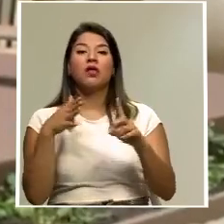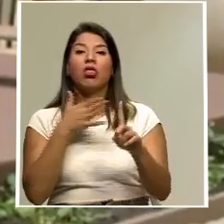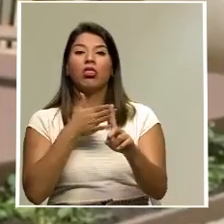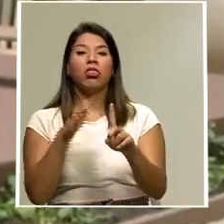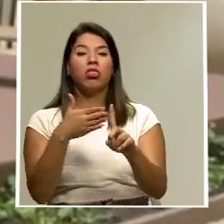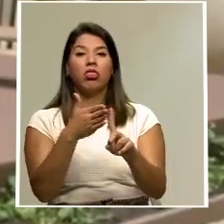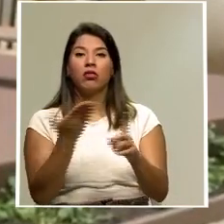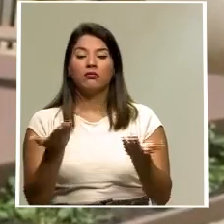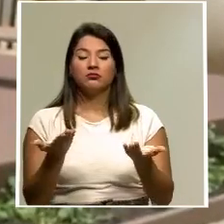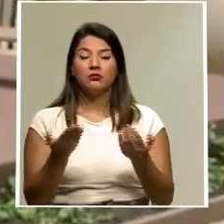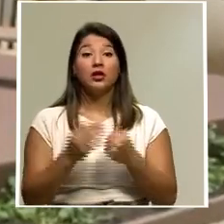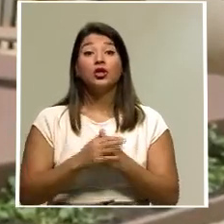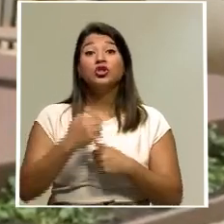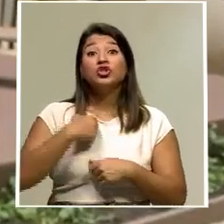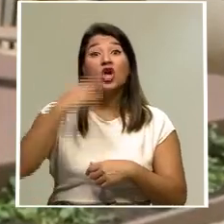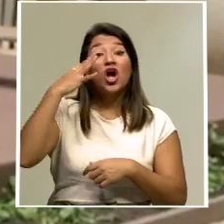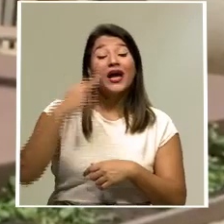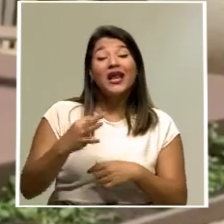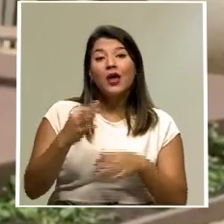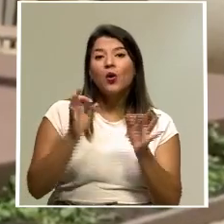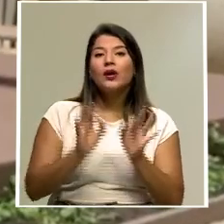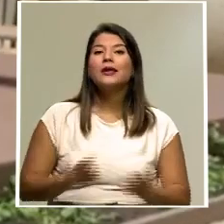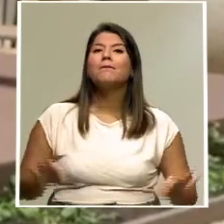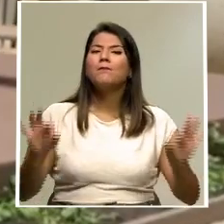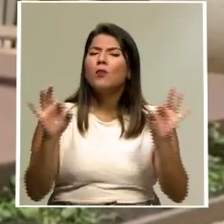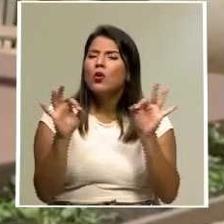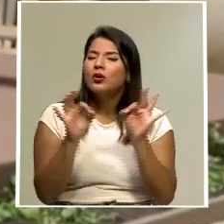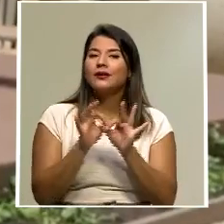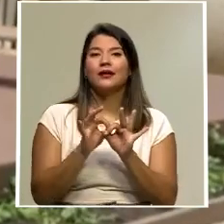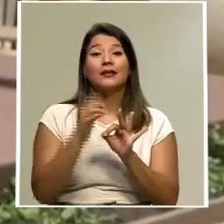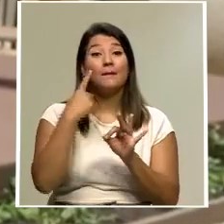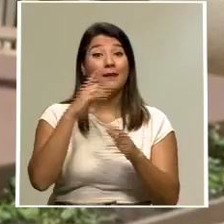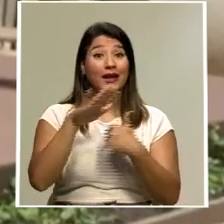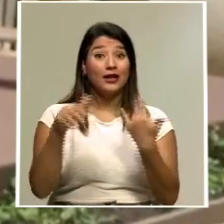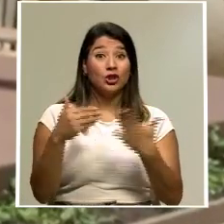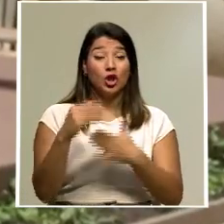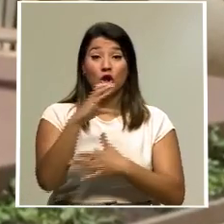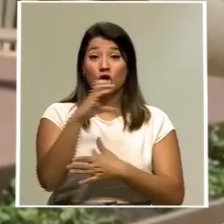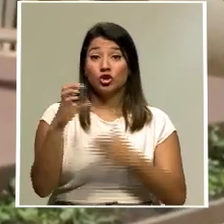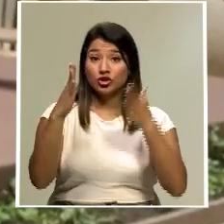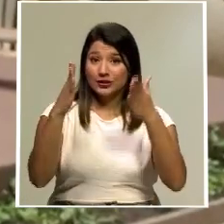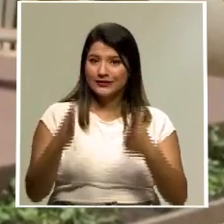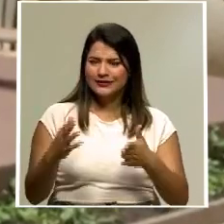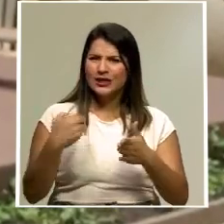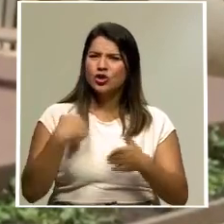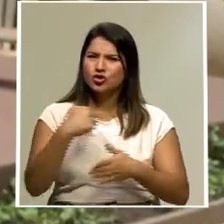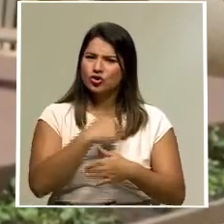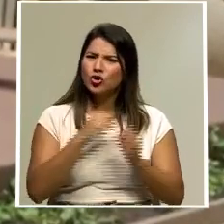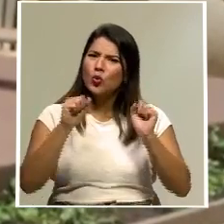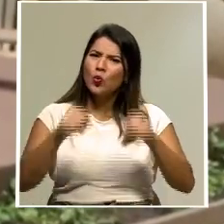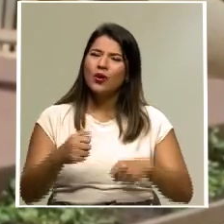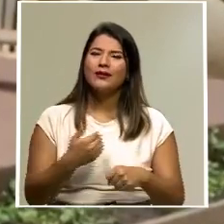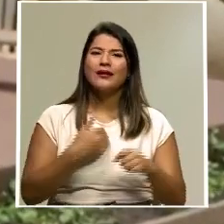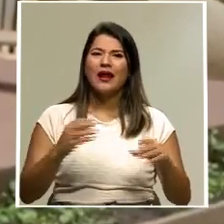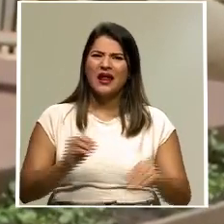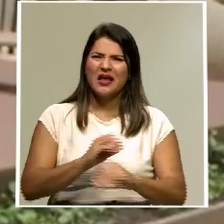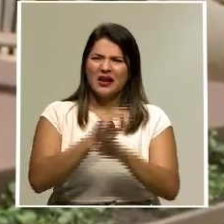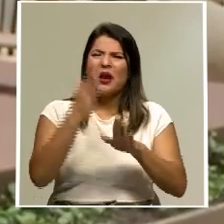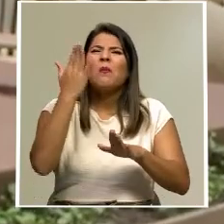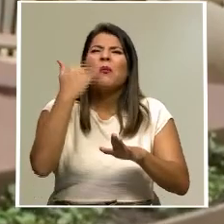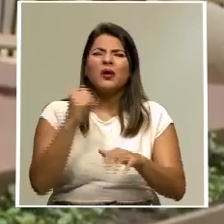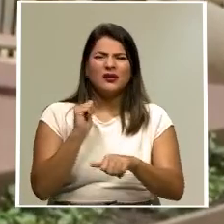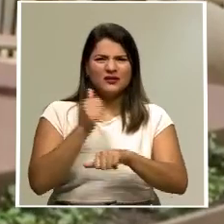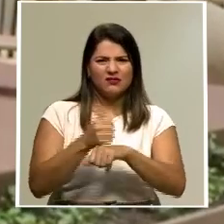Creo importante y es de suma importancia para todos los costarricenses que estemos claros el porqué de la